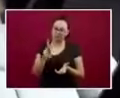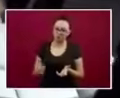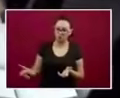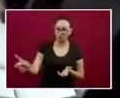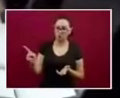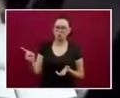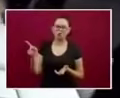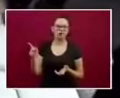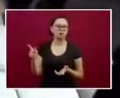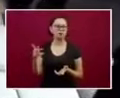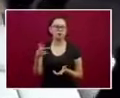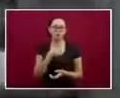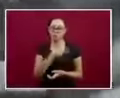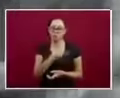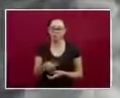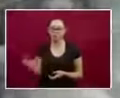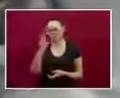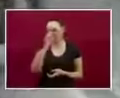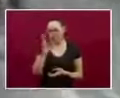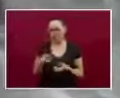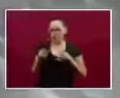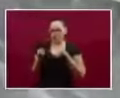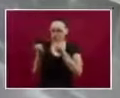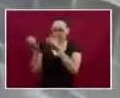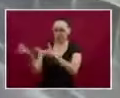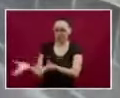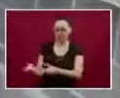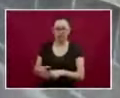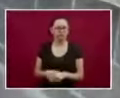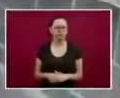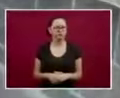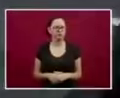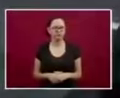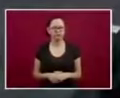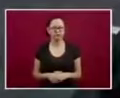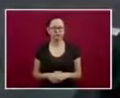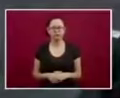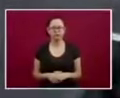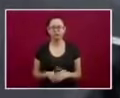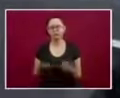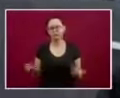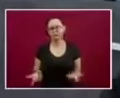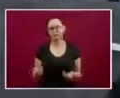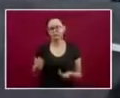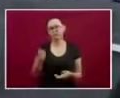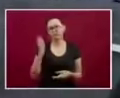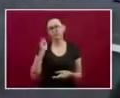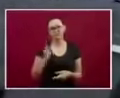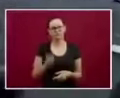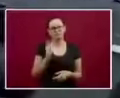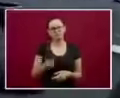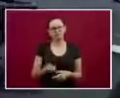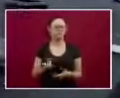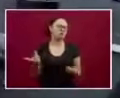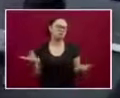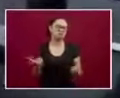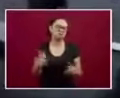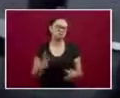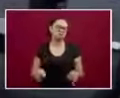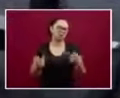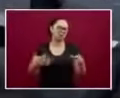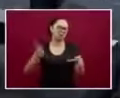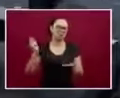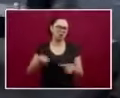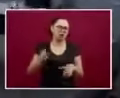un departamento en Las Lomas, de una propiedad más, y señaló también al esposo de Rosy Orozco como beneficiario de una propiedad en El